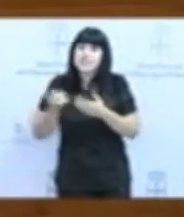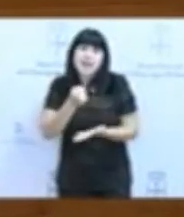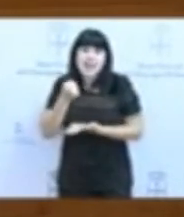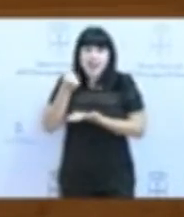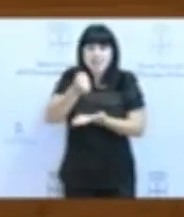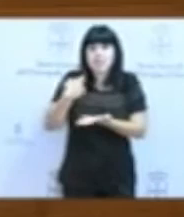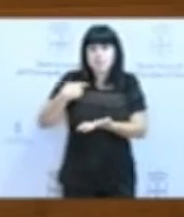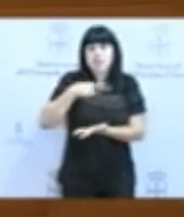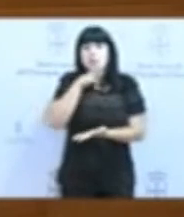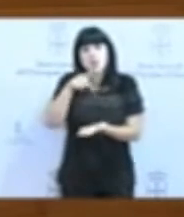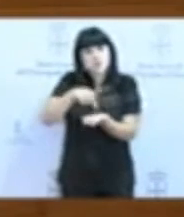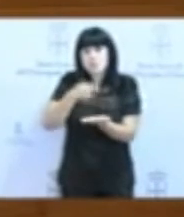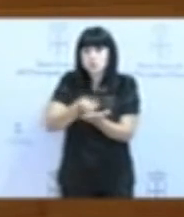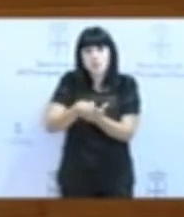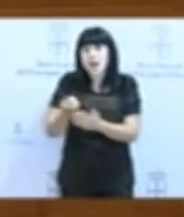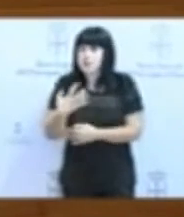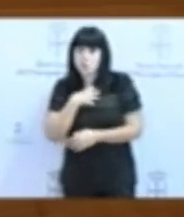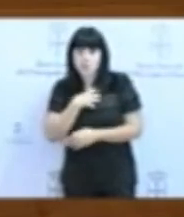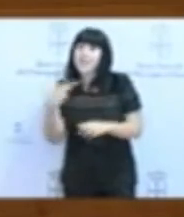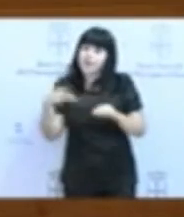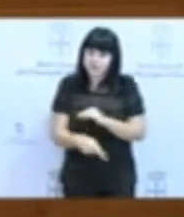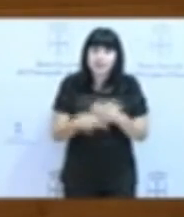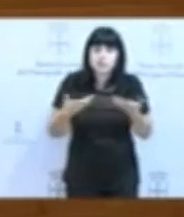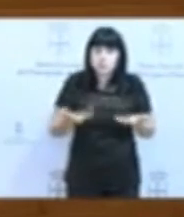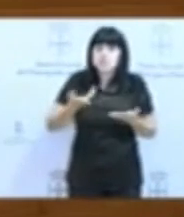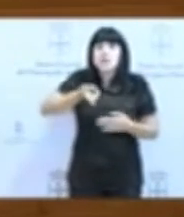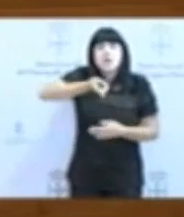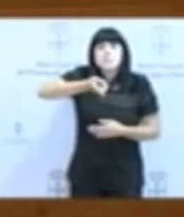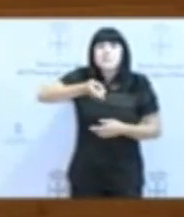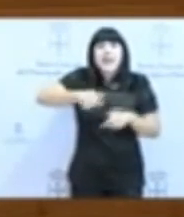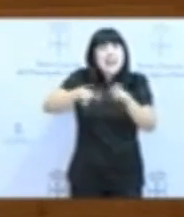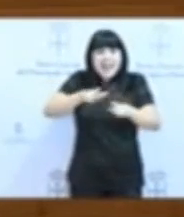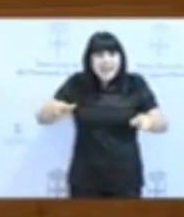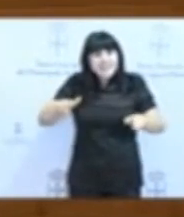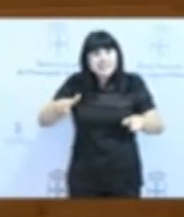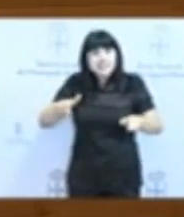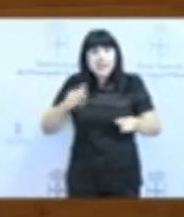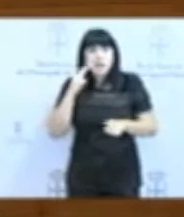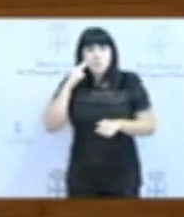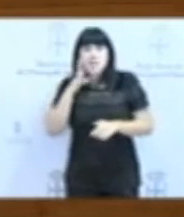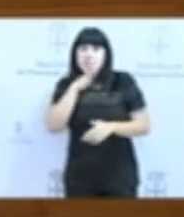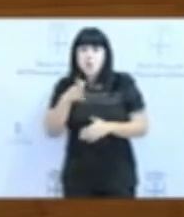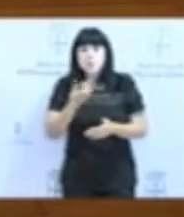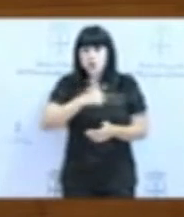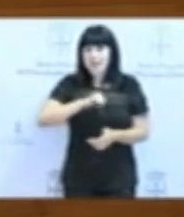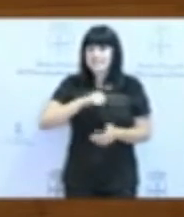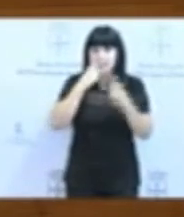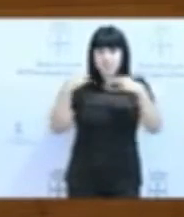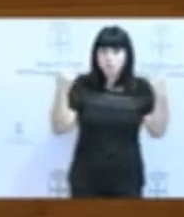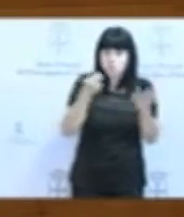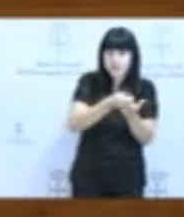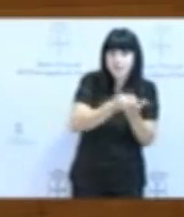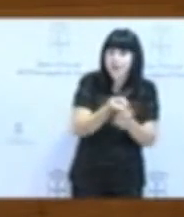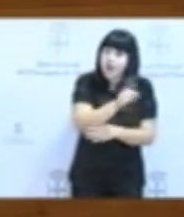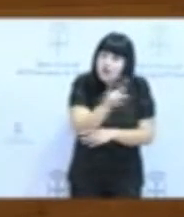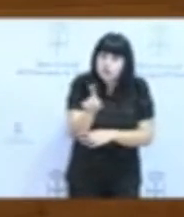impuestos. Estamos en condiciones de que la gente no tenga miedo a pagar la factura de una residencia pública. Podemos hacer que las listas de espera no